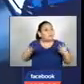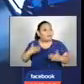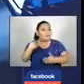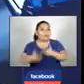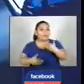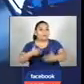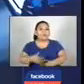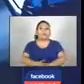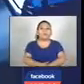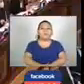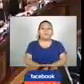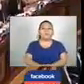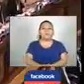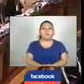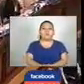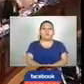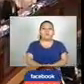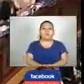proceso.